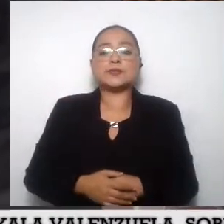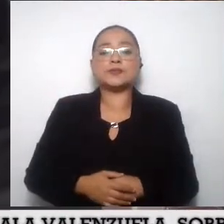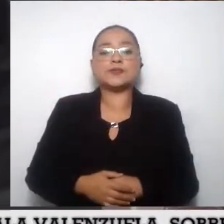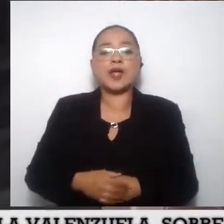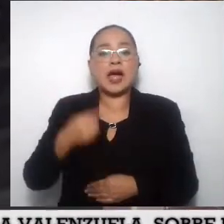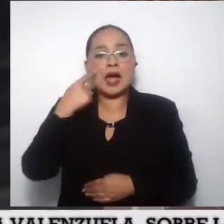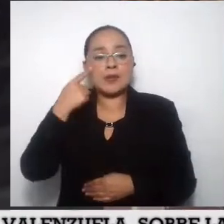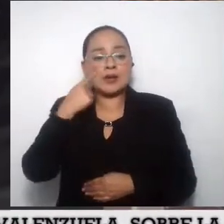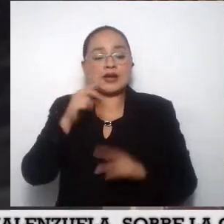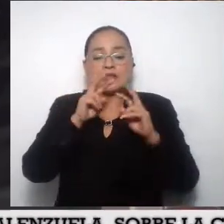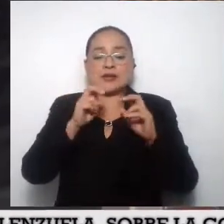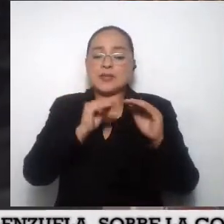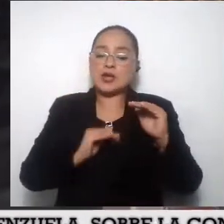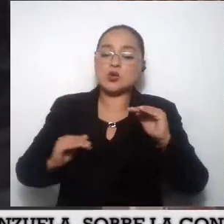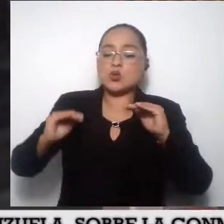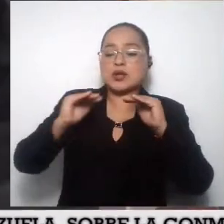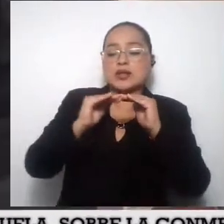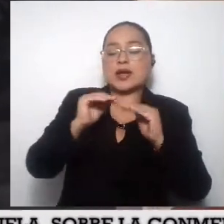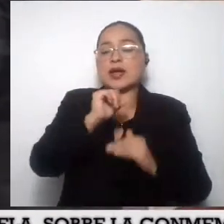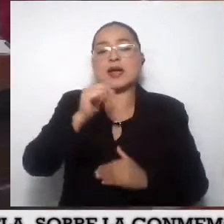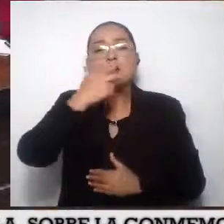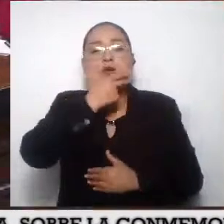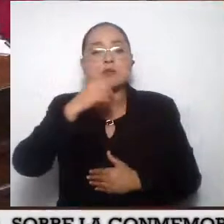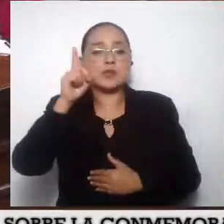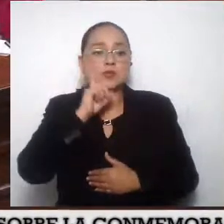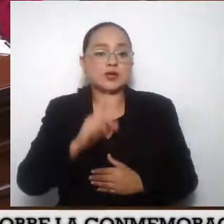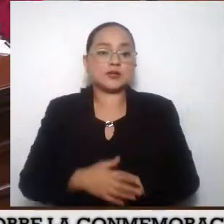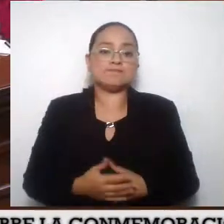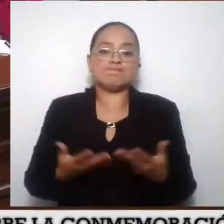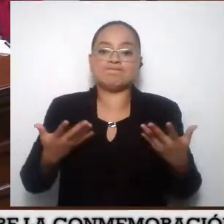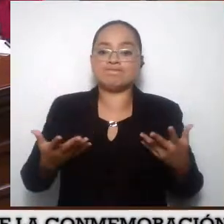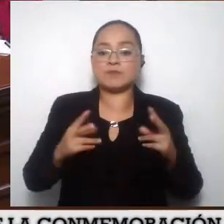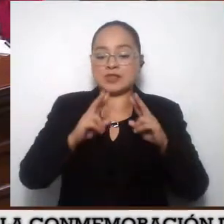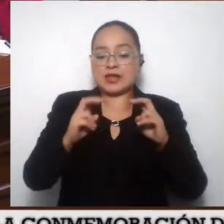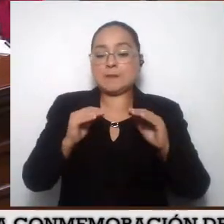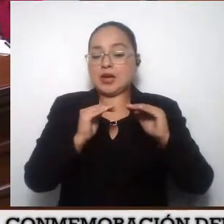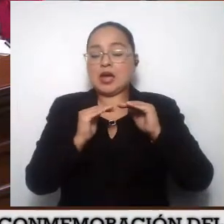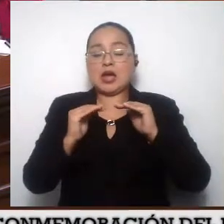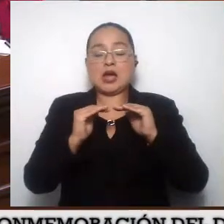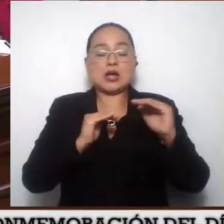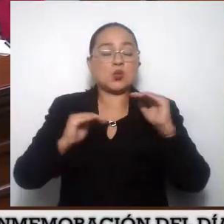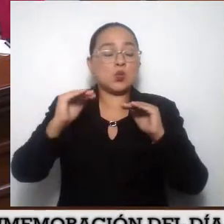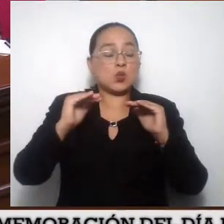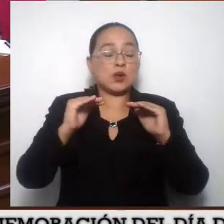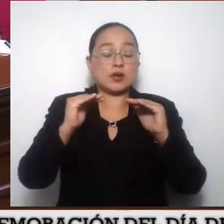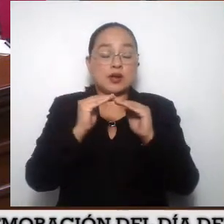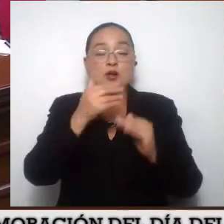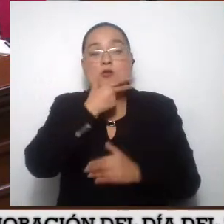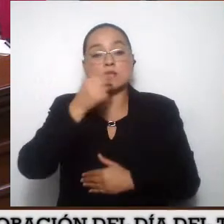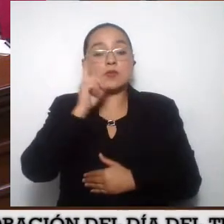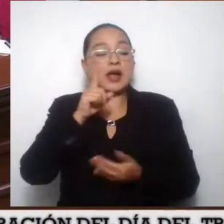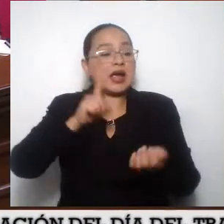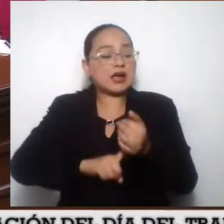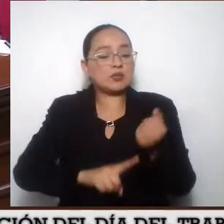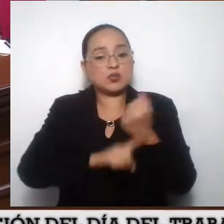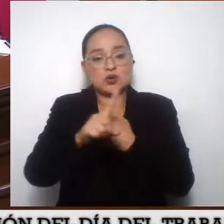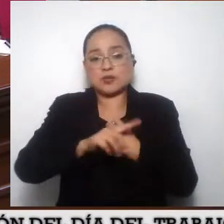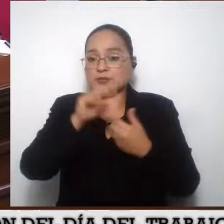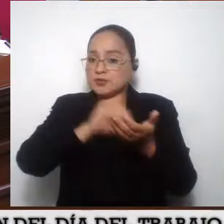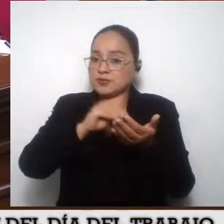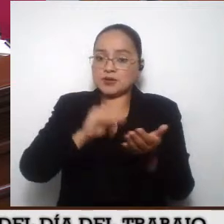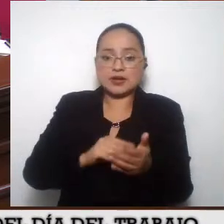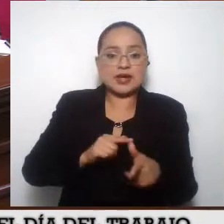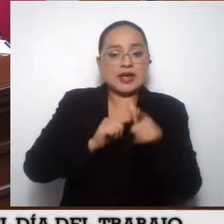igualdad y equidad de género. La brecha de género es una de las problemáticas laborales más persistentes en el